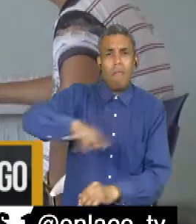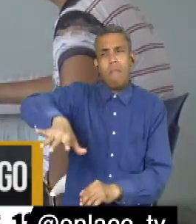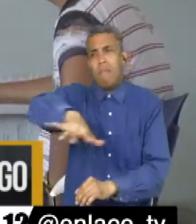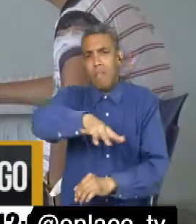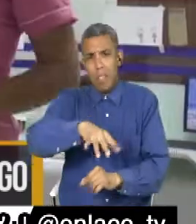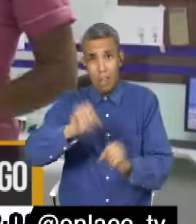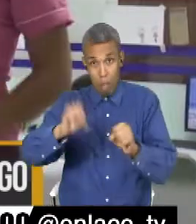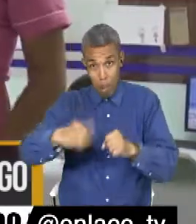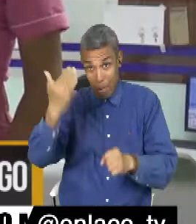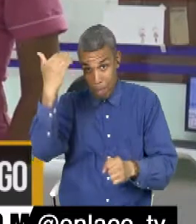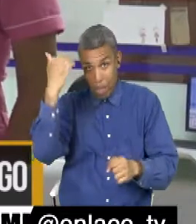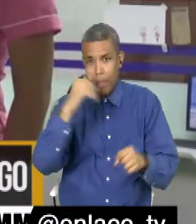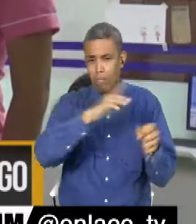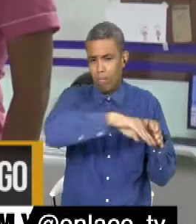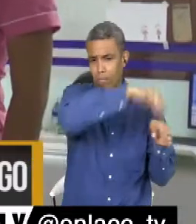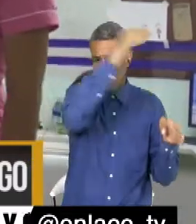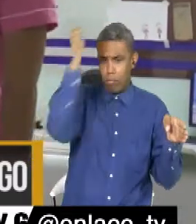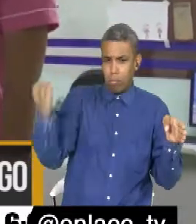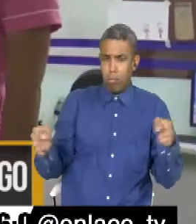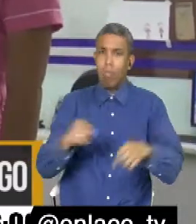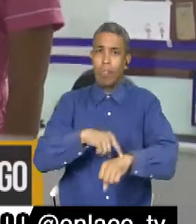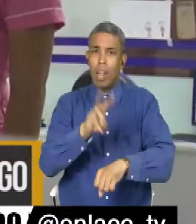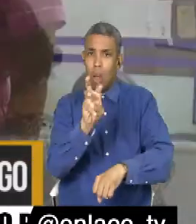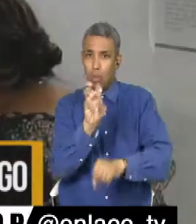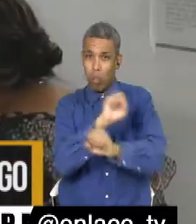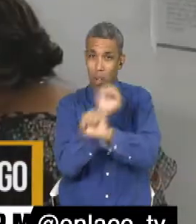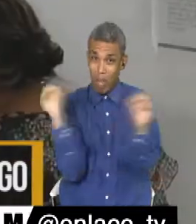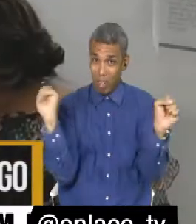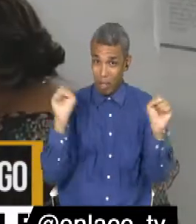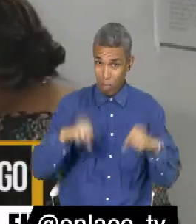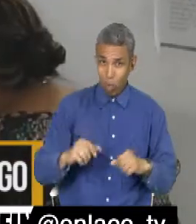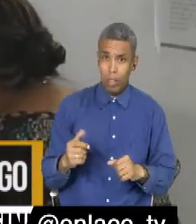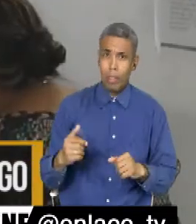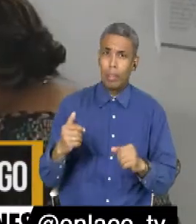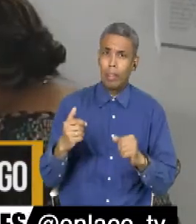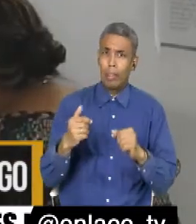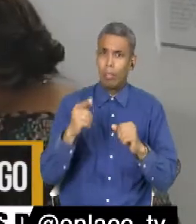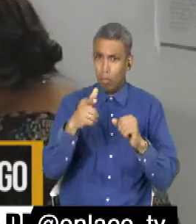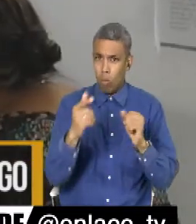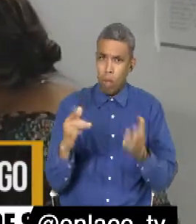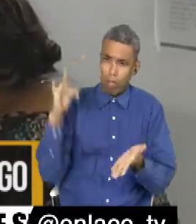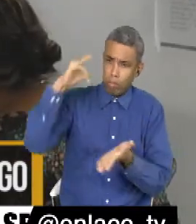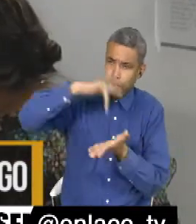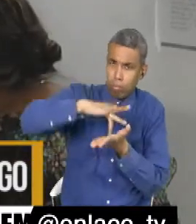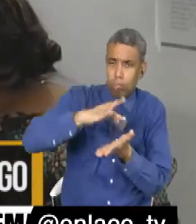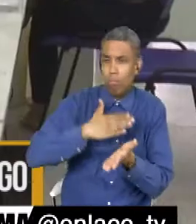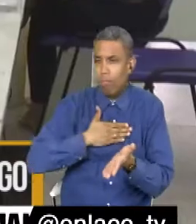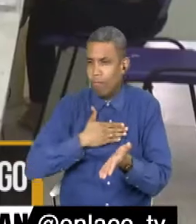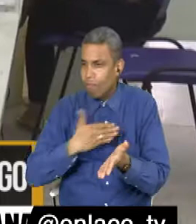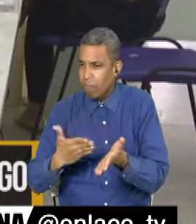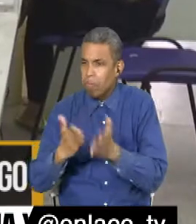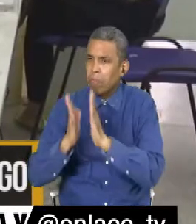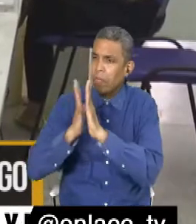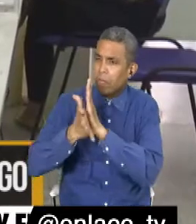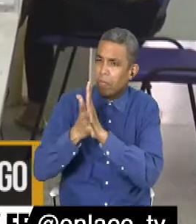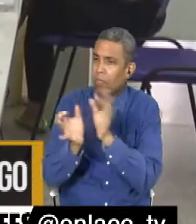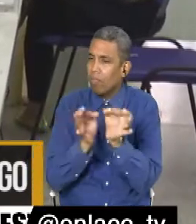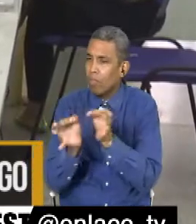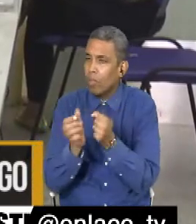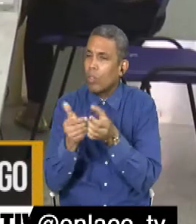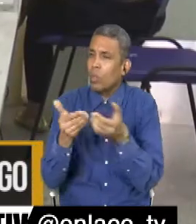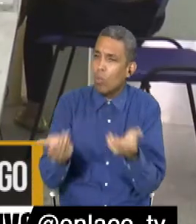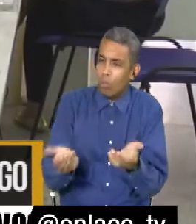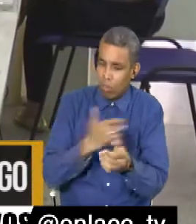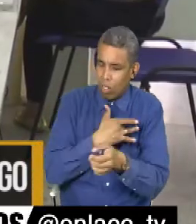lo esperamos en el Coliseo, porque el tema es orientar y afiliar. La persona que tiene los requisitos